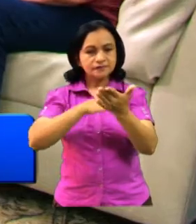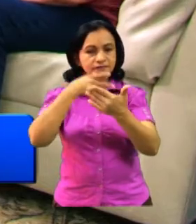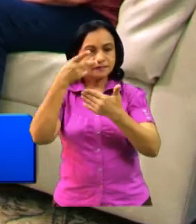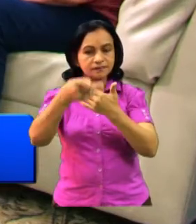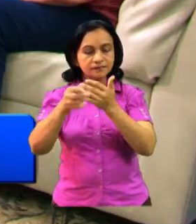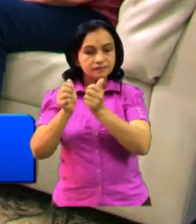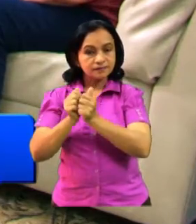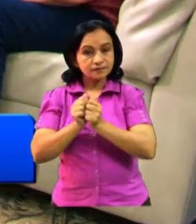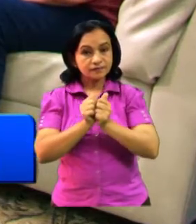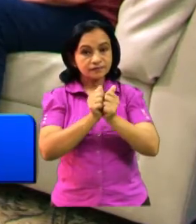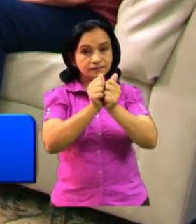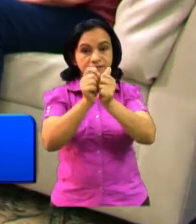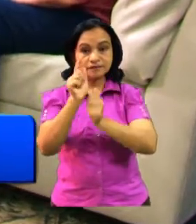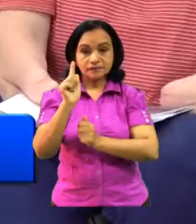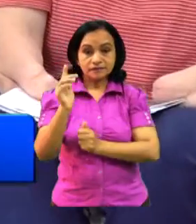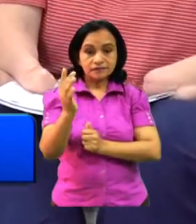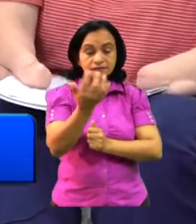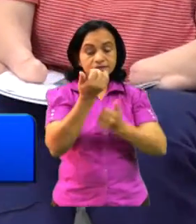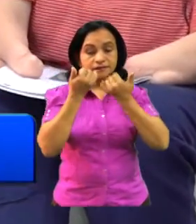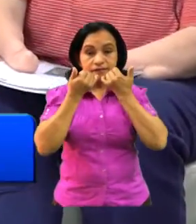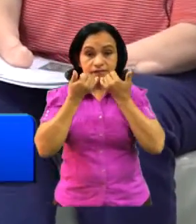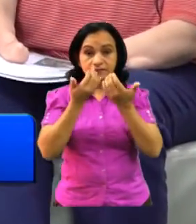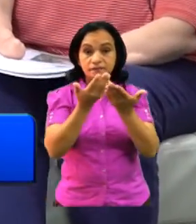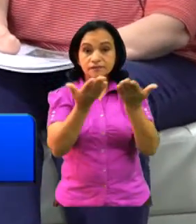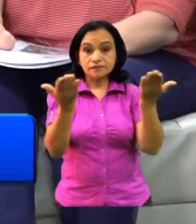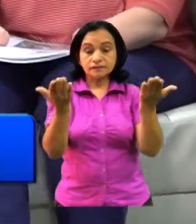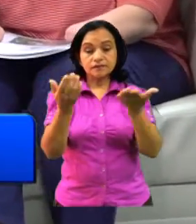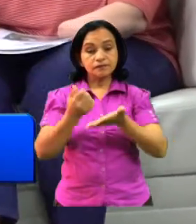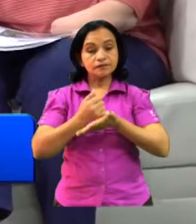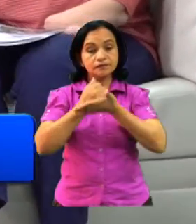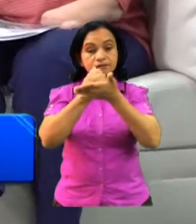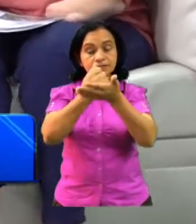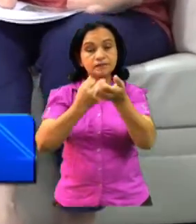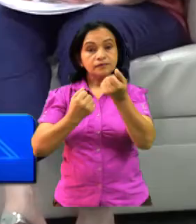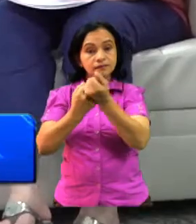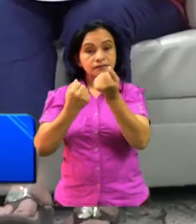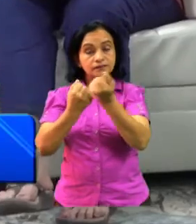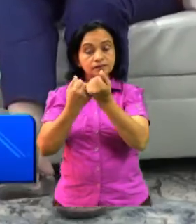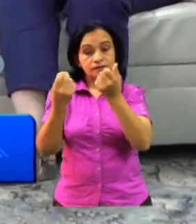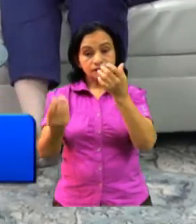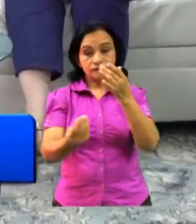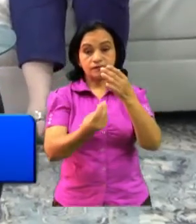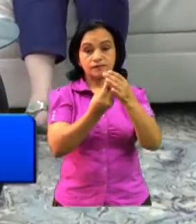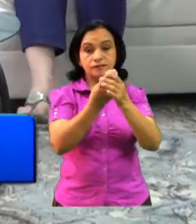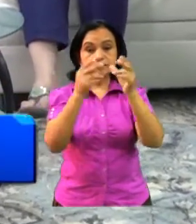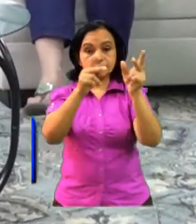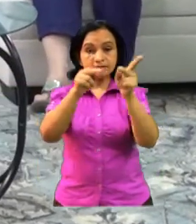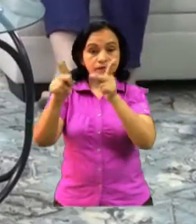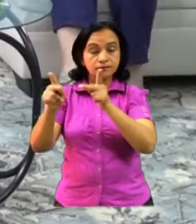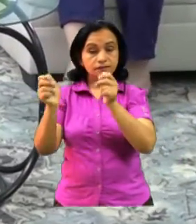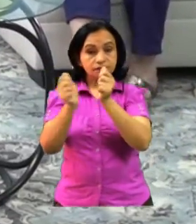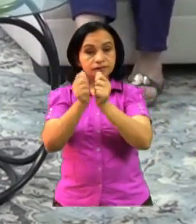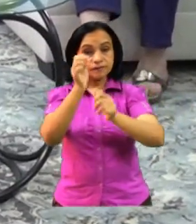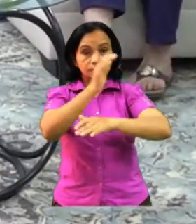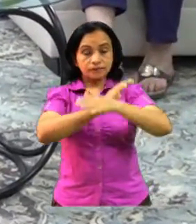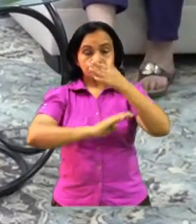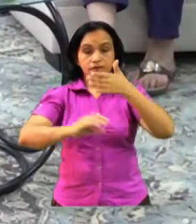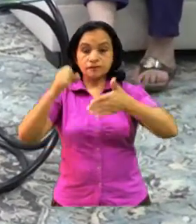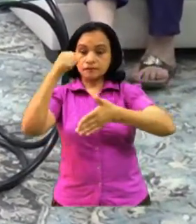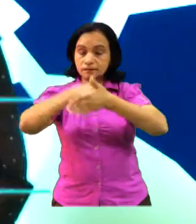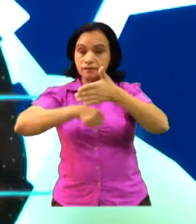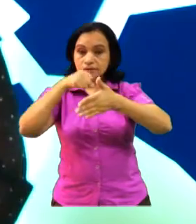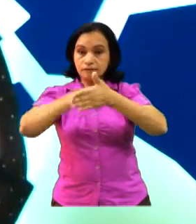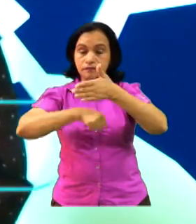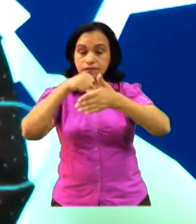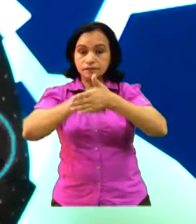hayan acompañado y brindado toda esta información para coadyuvar, ¿verdad?, a la inclusión de las personas con discapacidad y